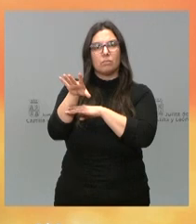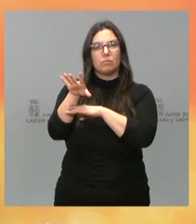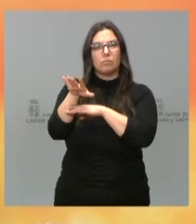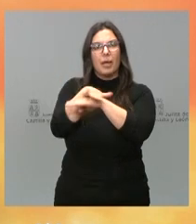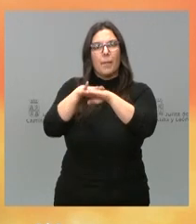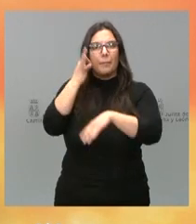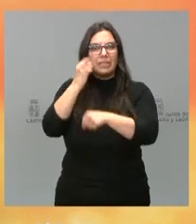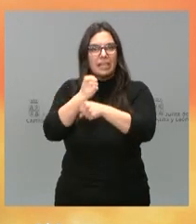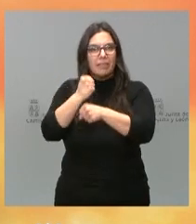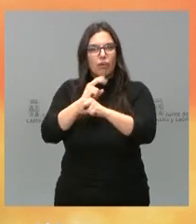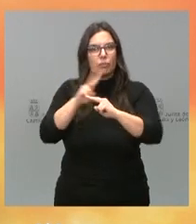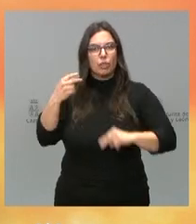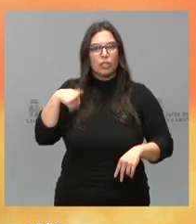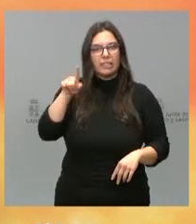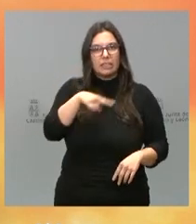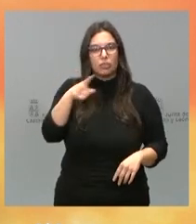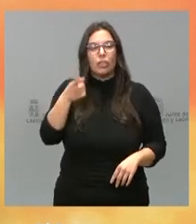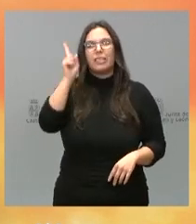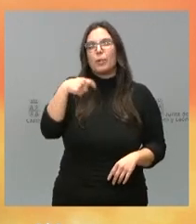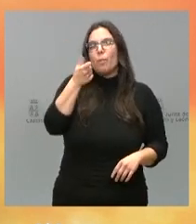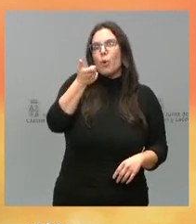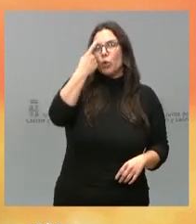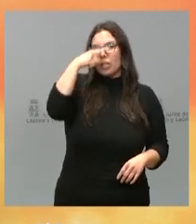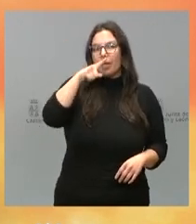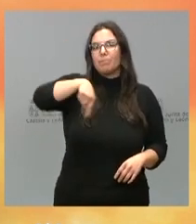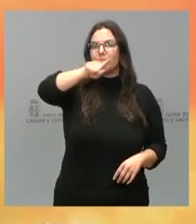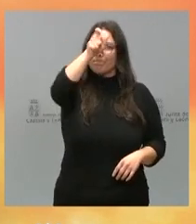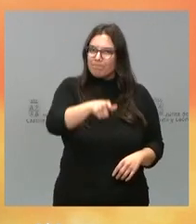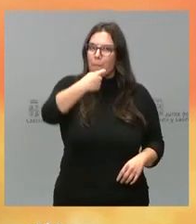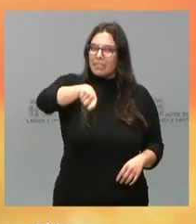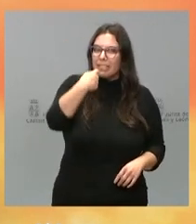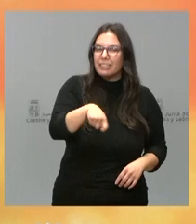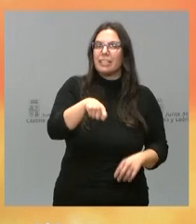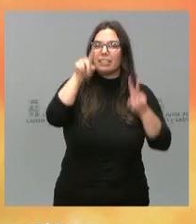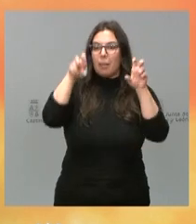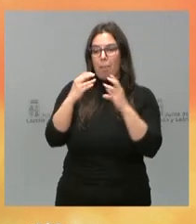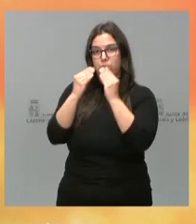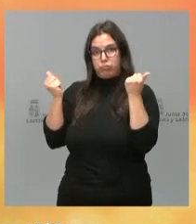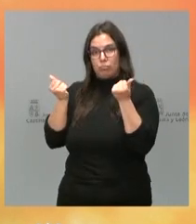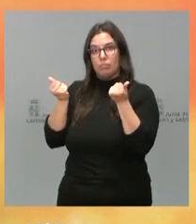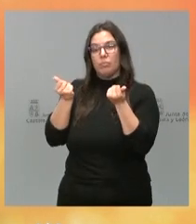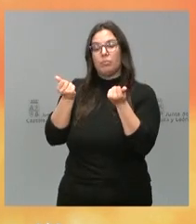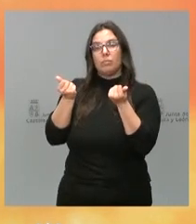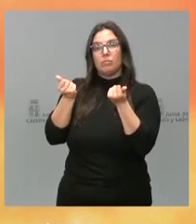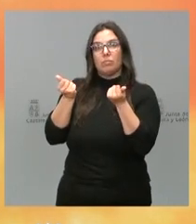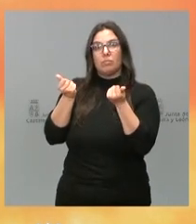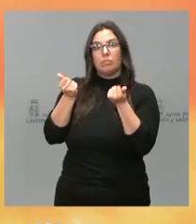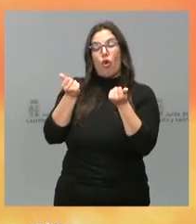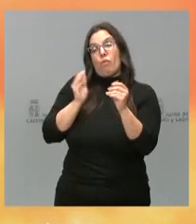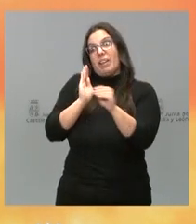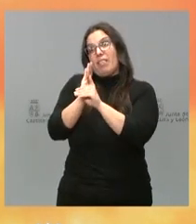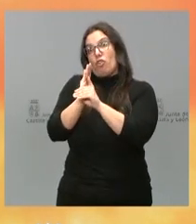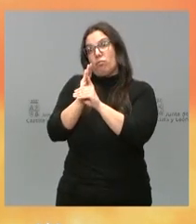ministra de trabajo y un poquito también Cuál es la postura del presidente en relación con la desaparición o la falta de financiación